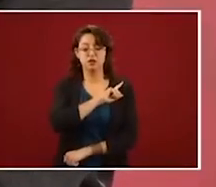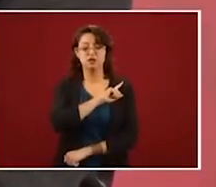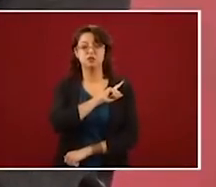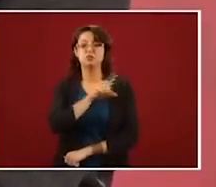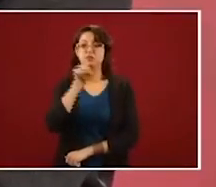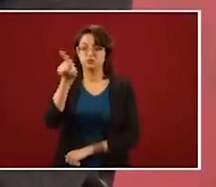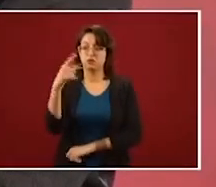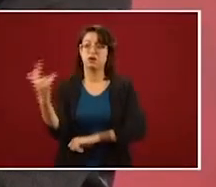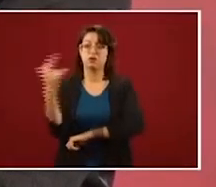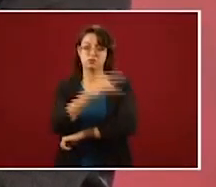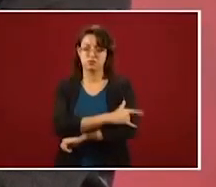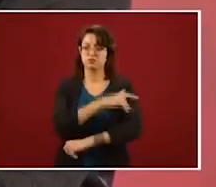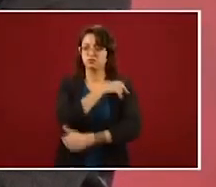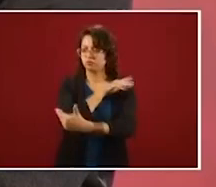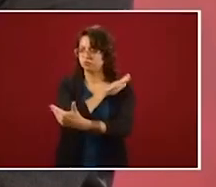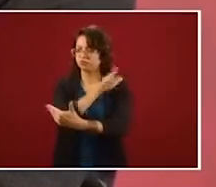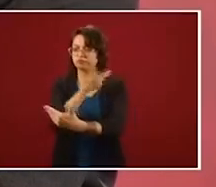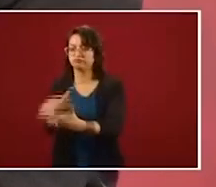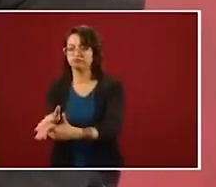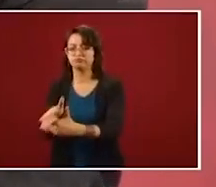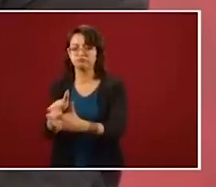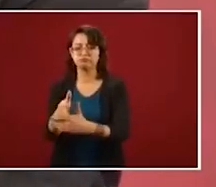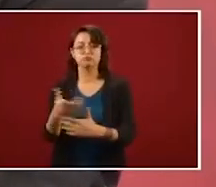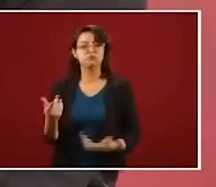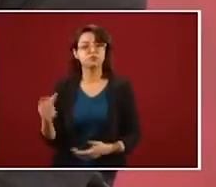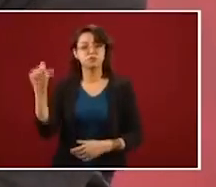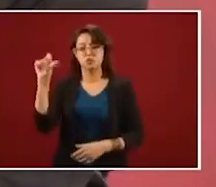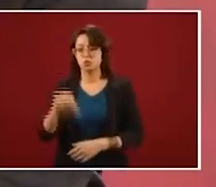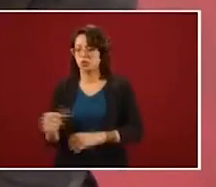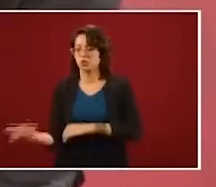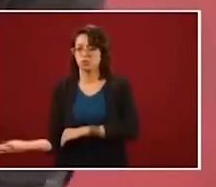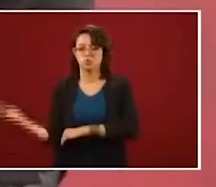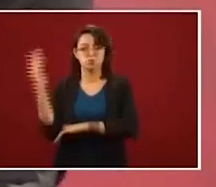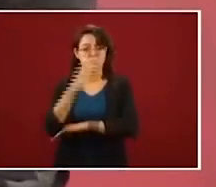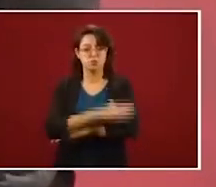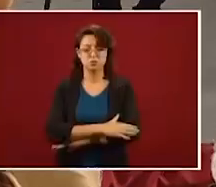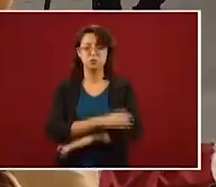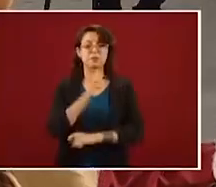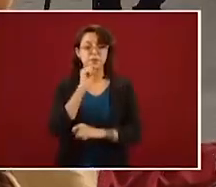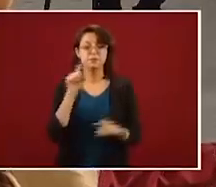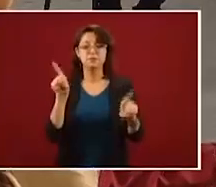al aeropuerto. Y hoy todo el día, y por eso están aquí,